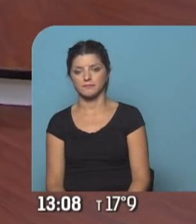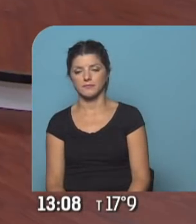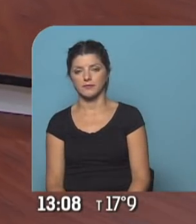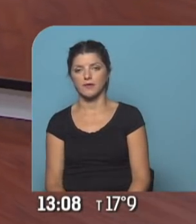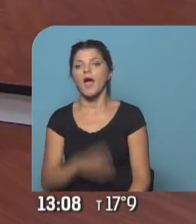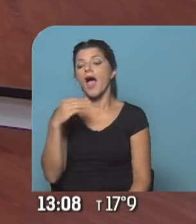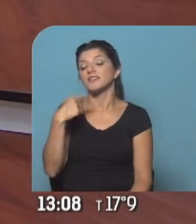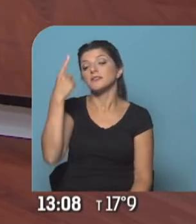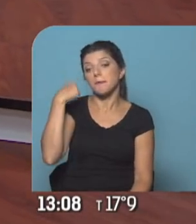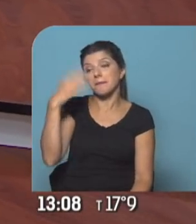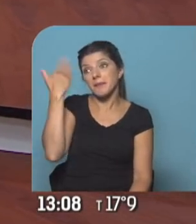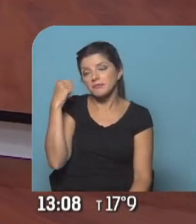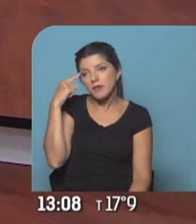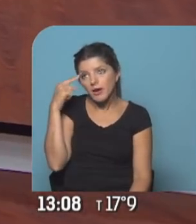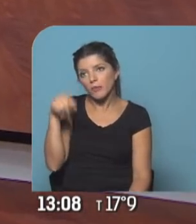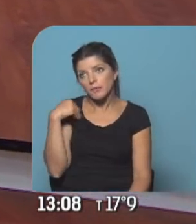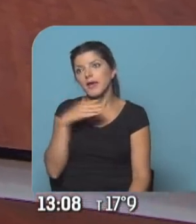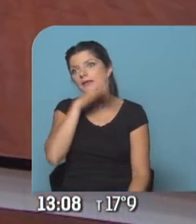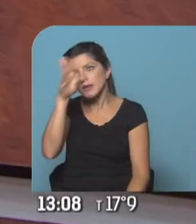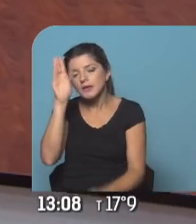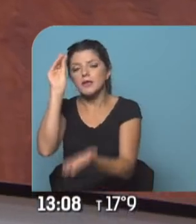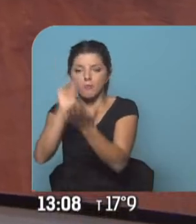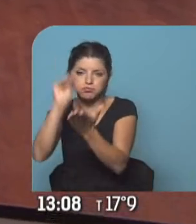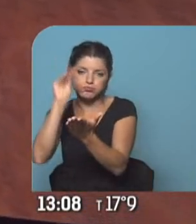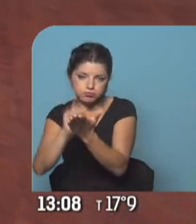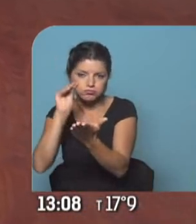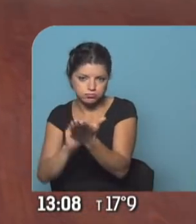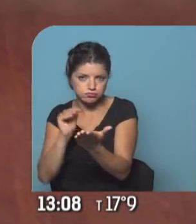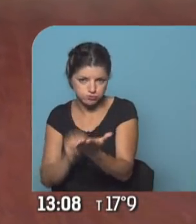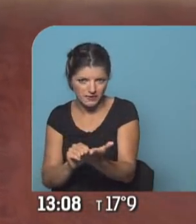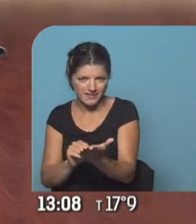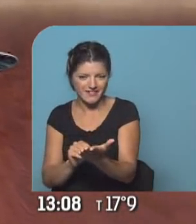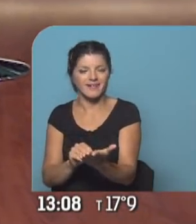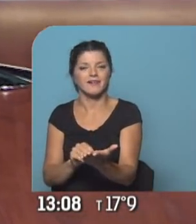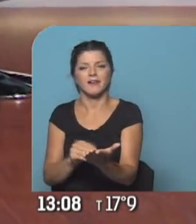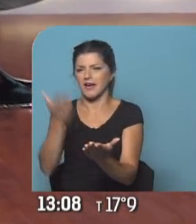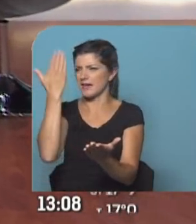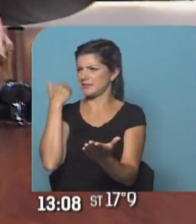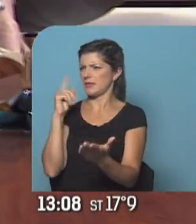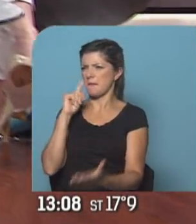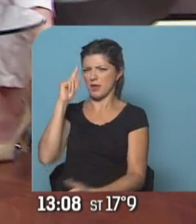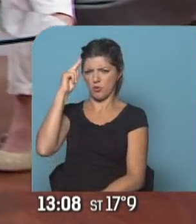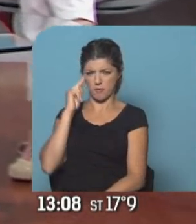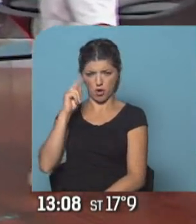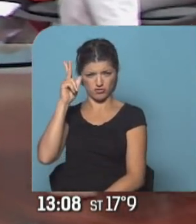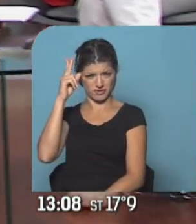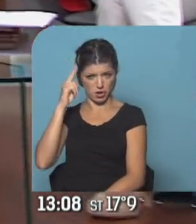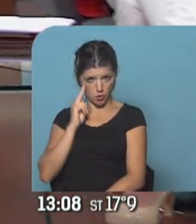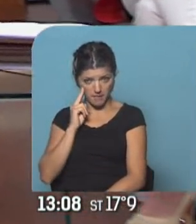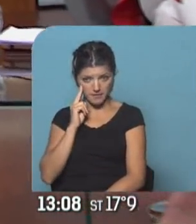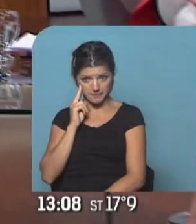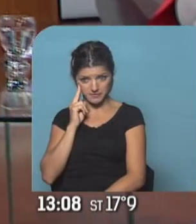que inscribirse, que fue lo que definió la elección aquella famosa del plebiscito del 89, y pasó a